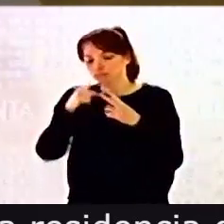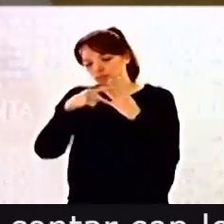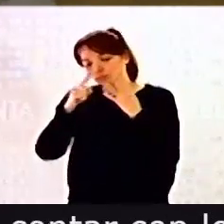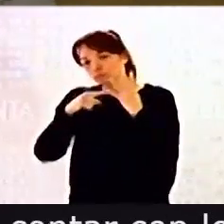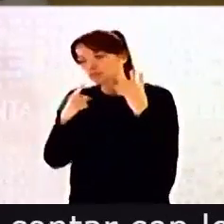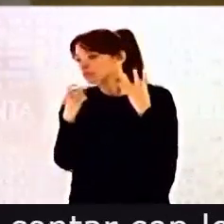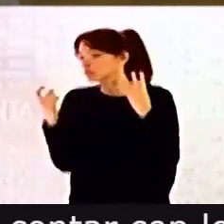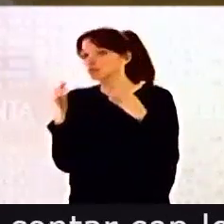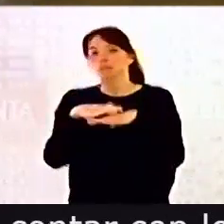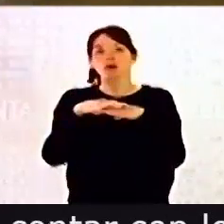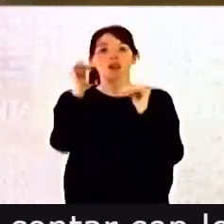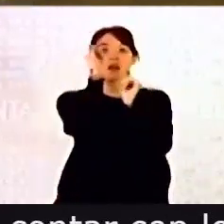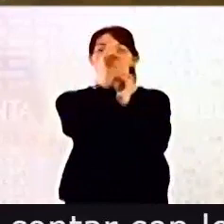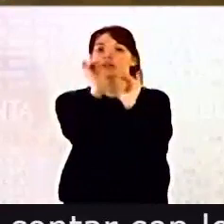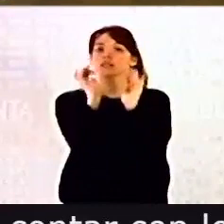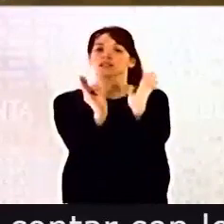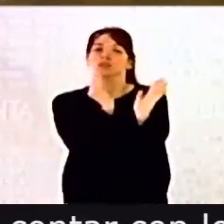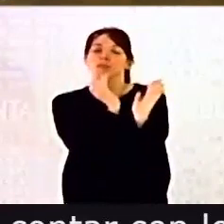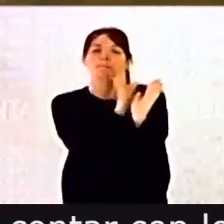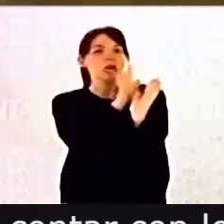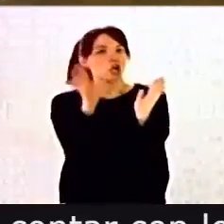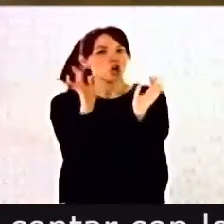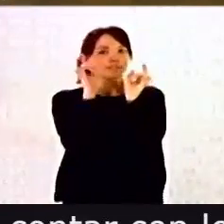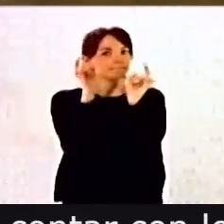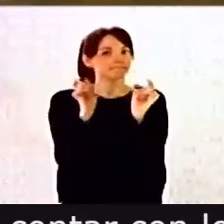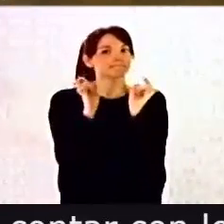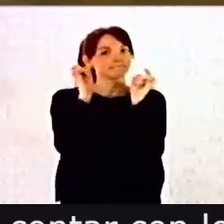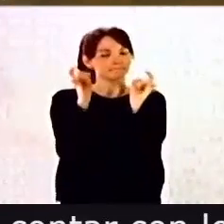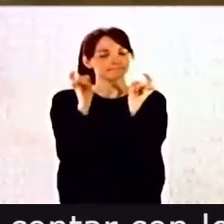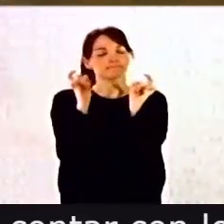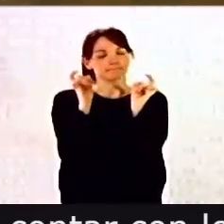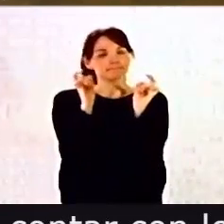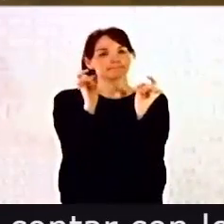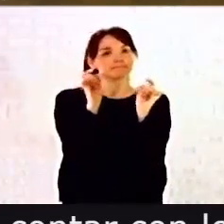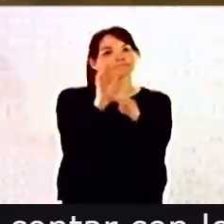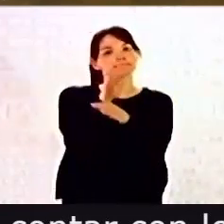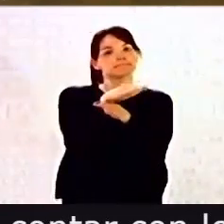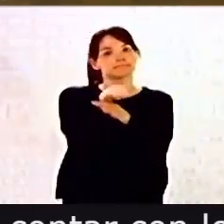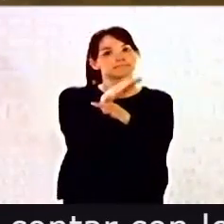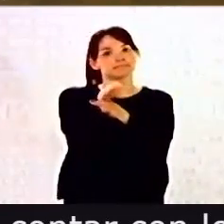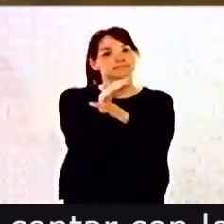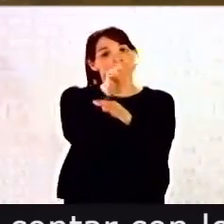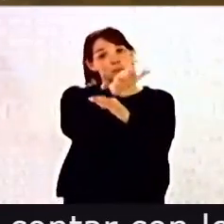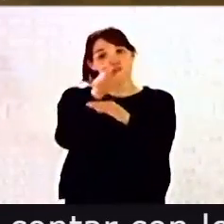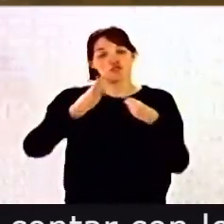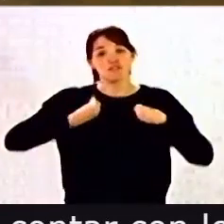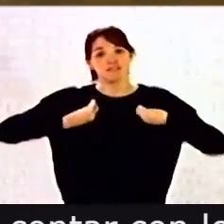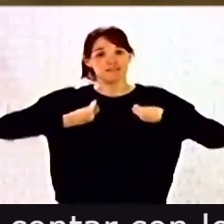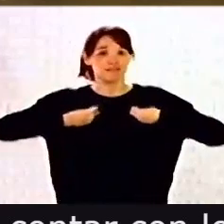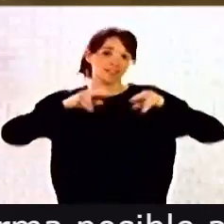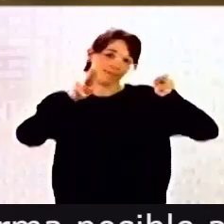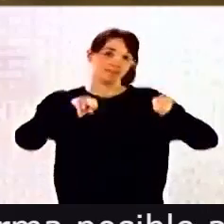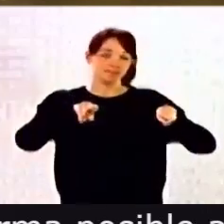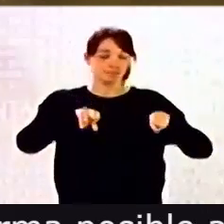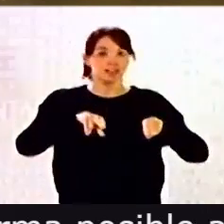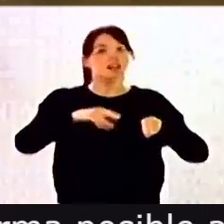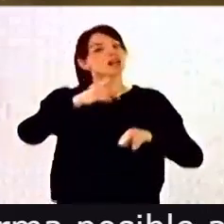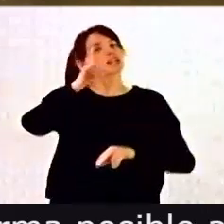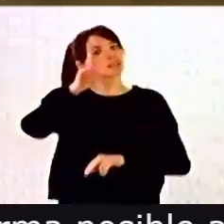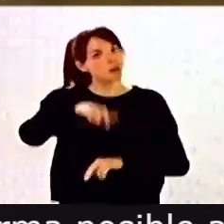para atender de la mejor forma posible a los residentes que allí dentro están. Aparte de decirle que